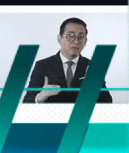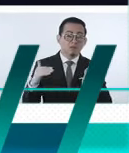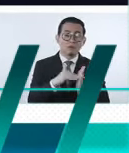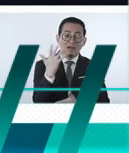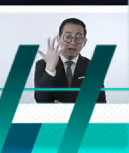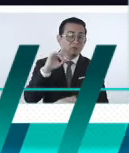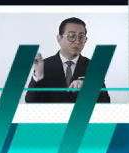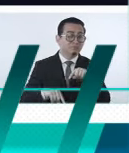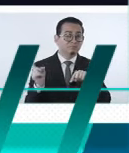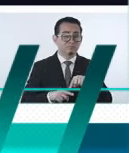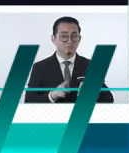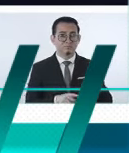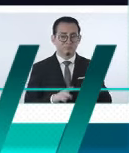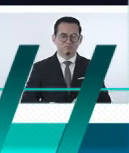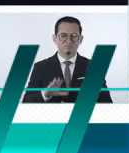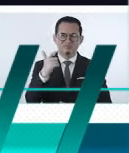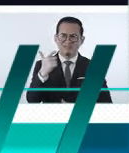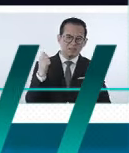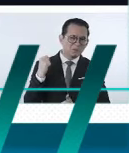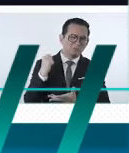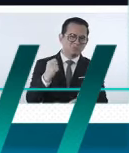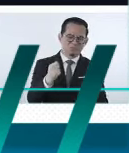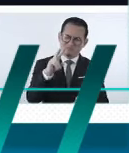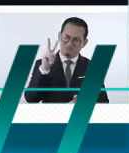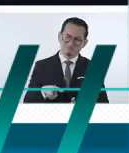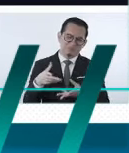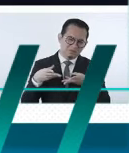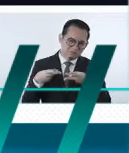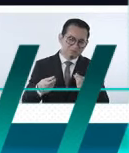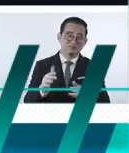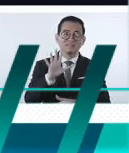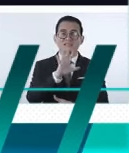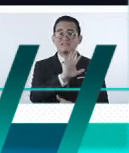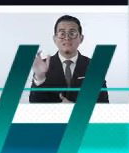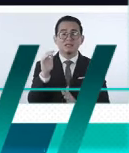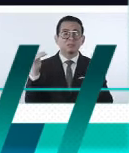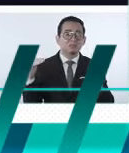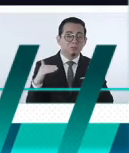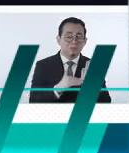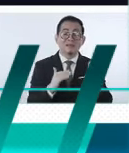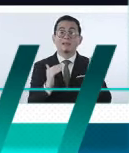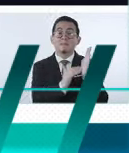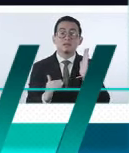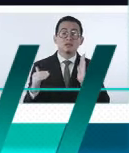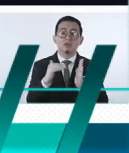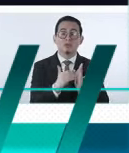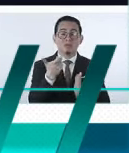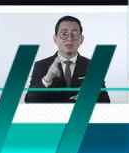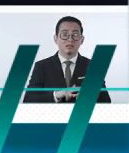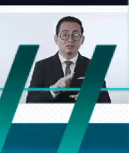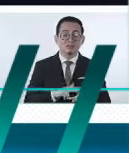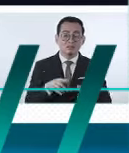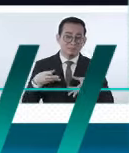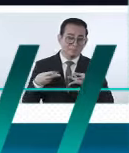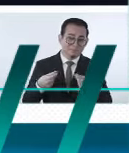suena más lógico. Y ahora al final dice, pues ¿qué podemos hacer? Pues revisar. Revisar el daño ambiental que se ha